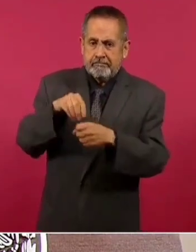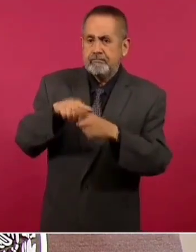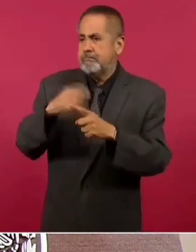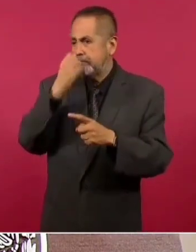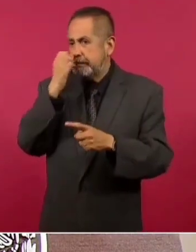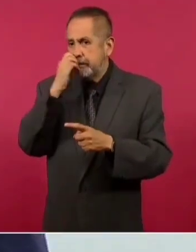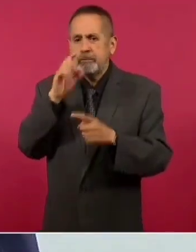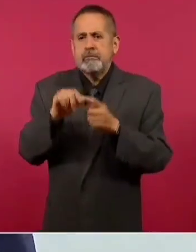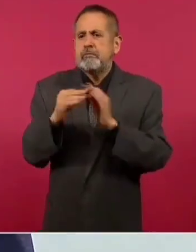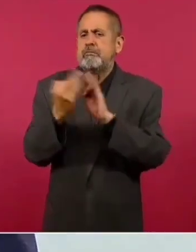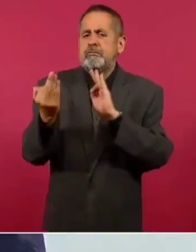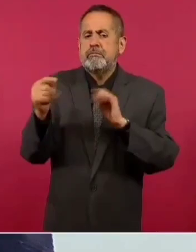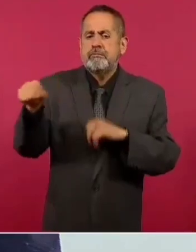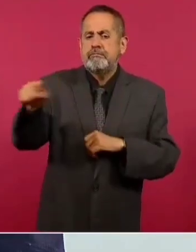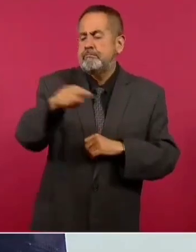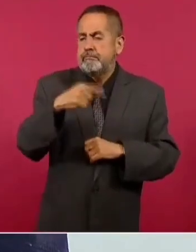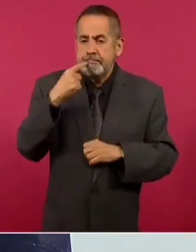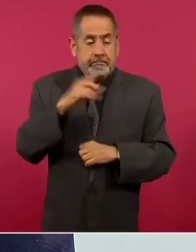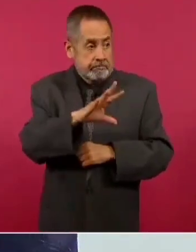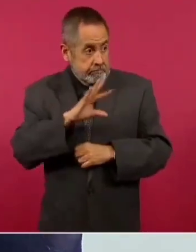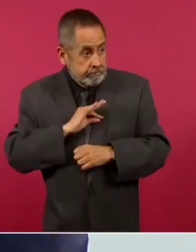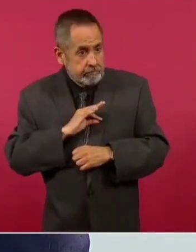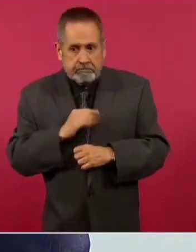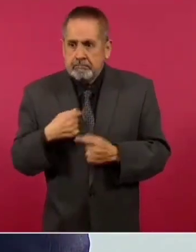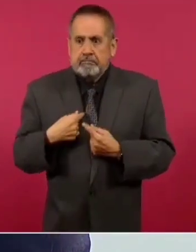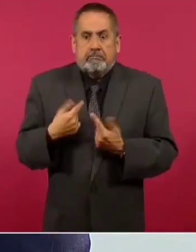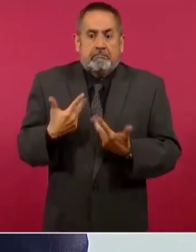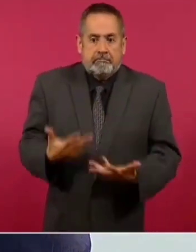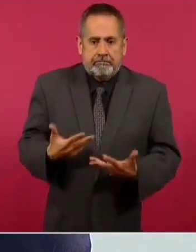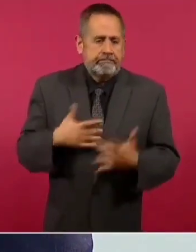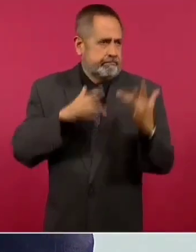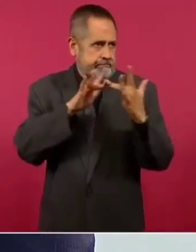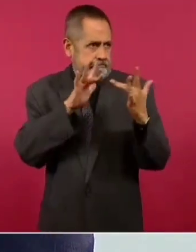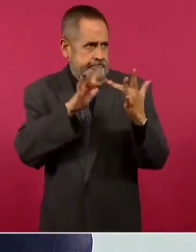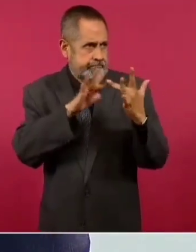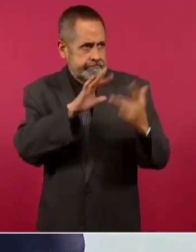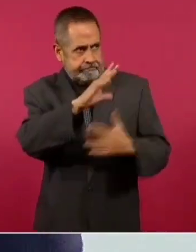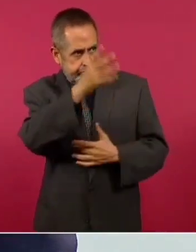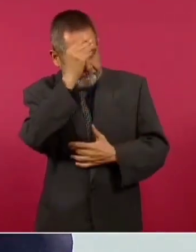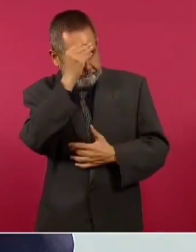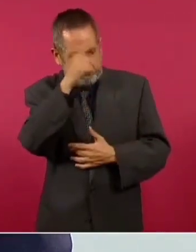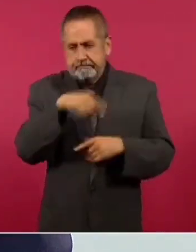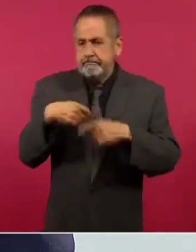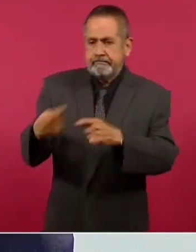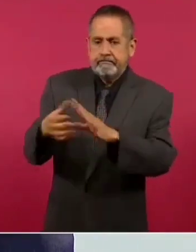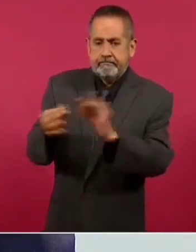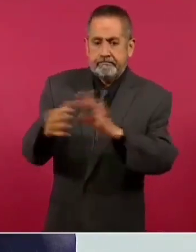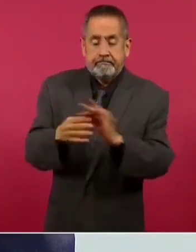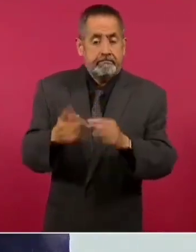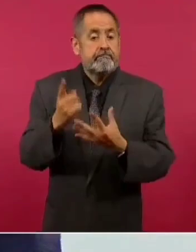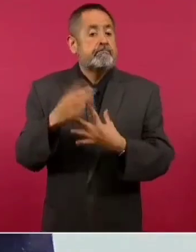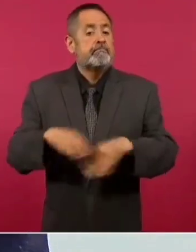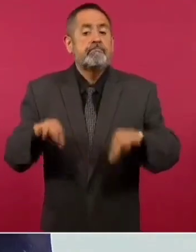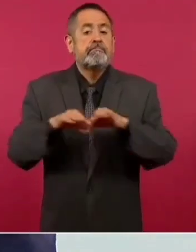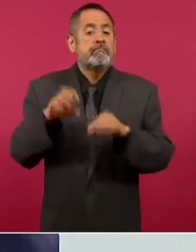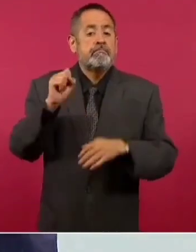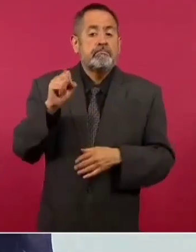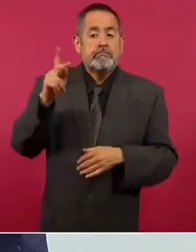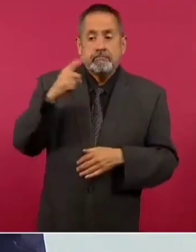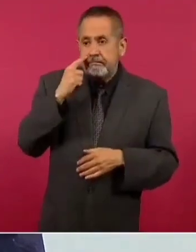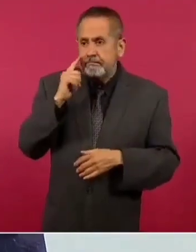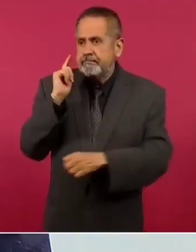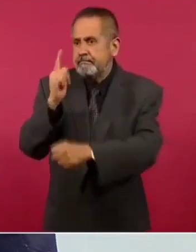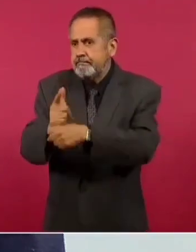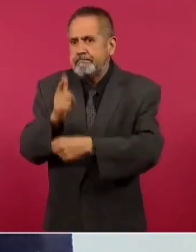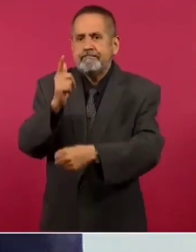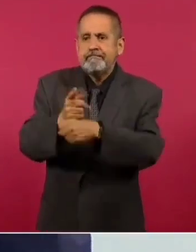en la periferia o que les sean referidos por familias. Muy importante, el sistema educativo es una antena también para detectar problemas de